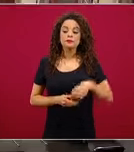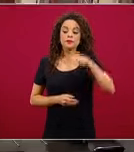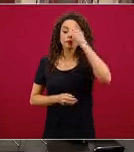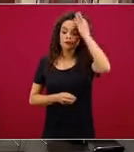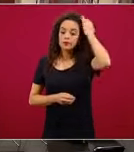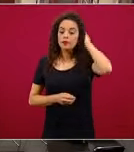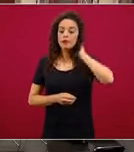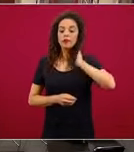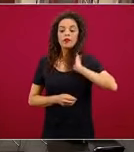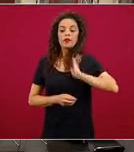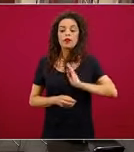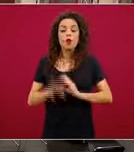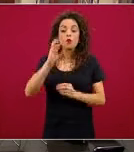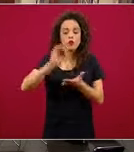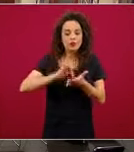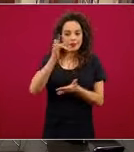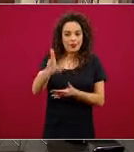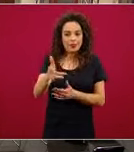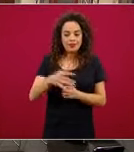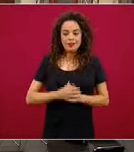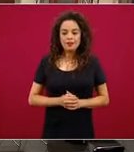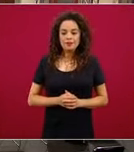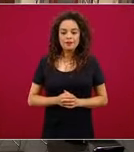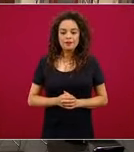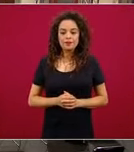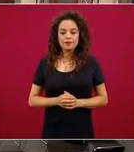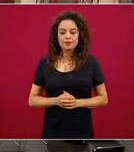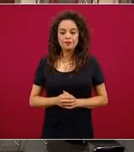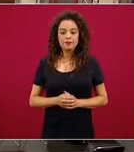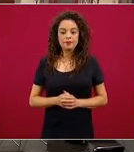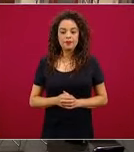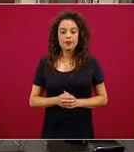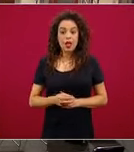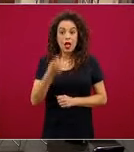Pues muchas gracias. Esta iniciativa